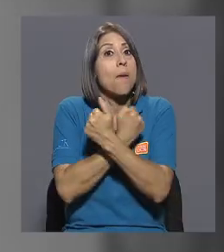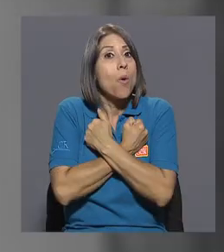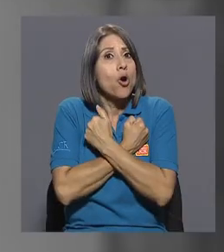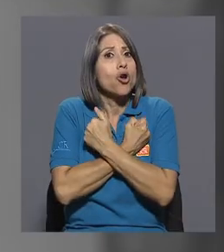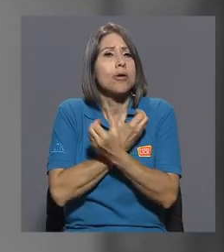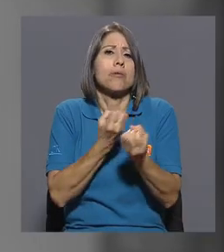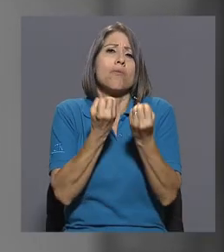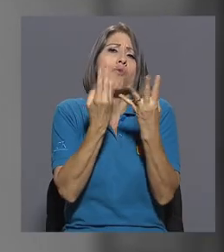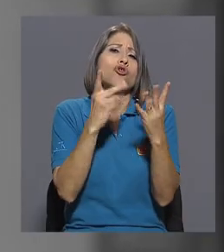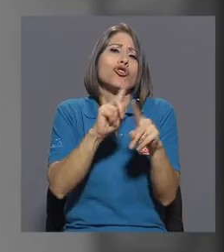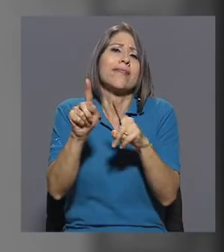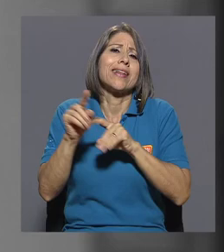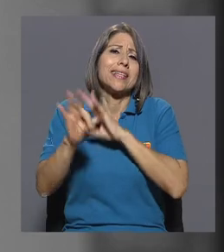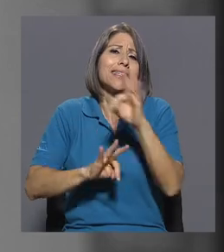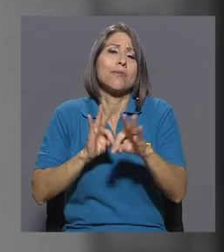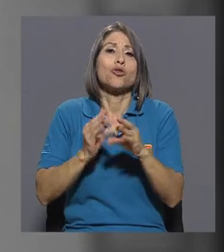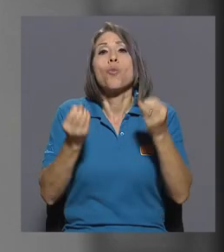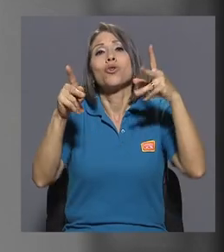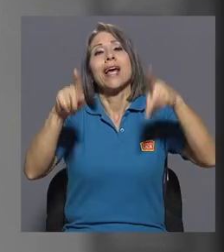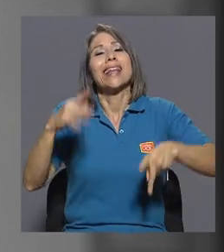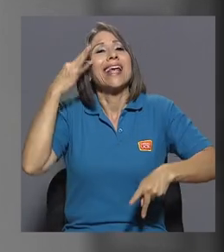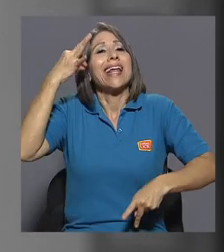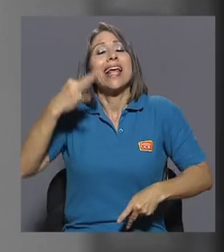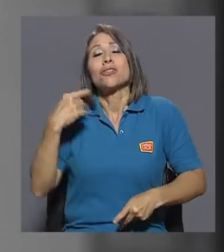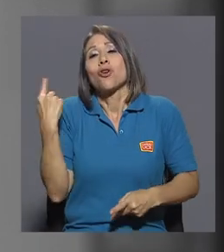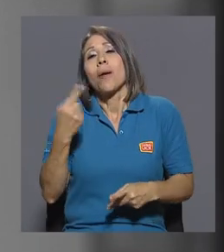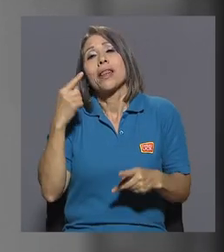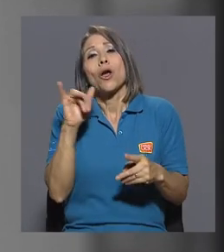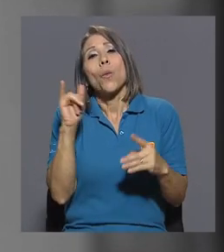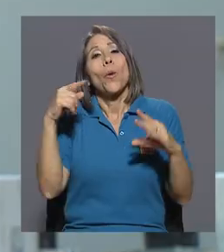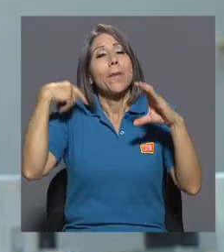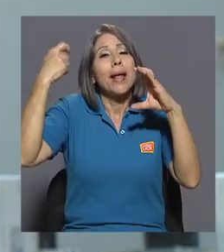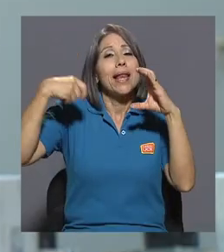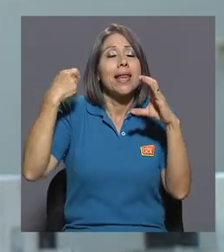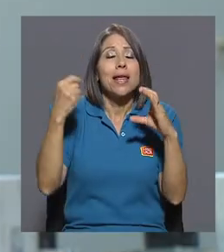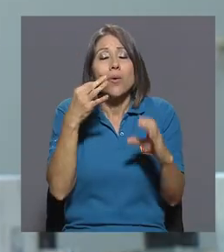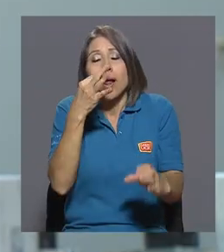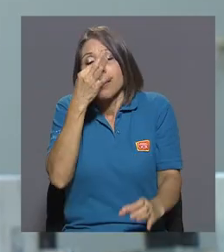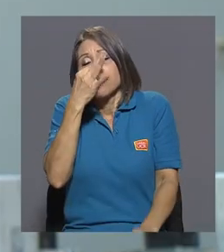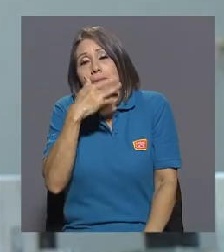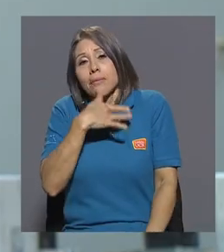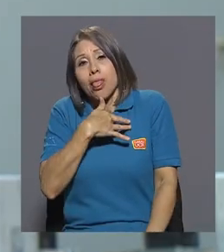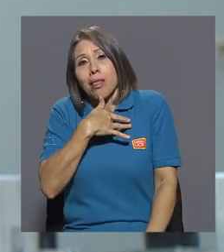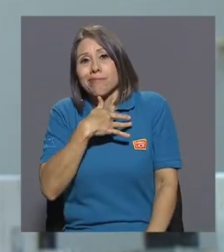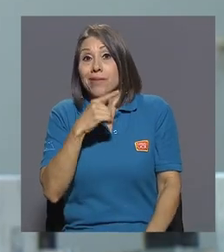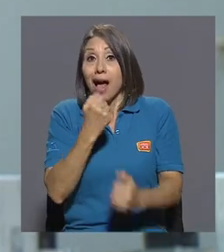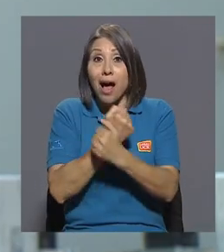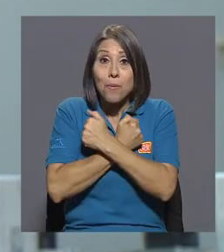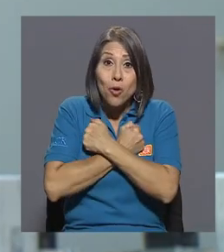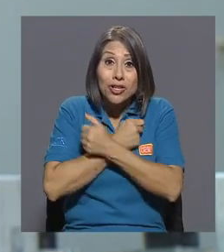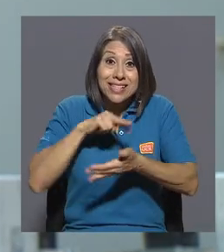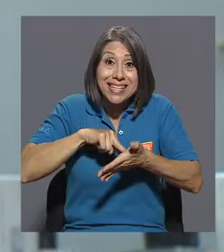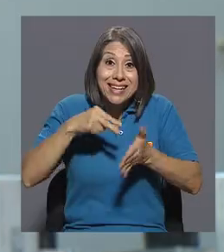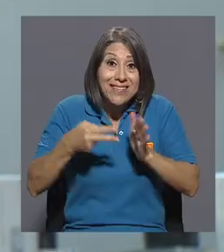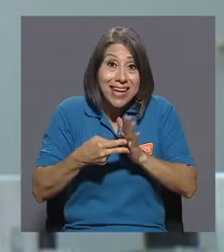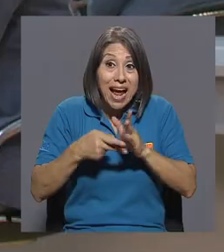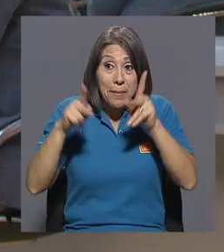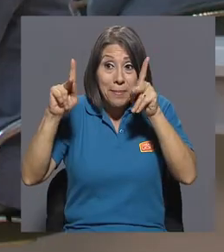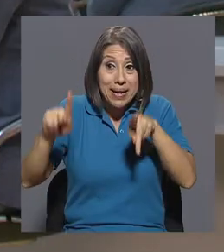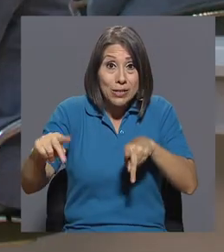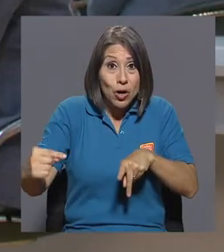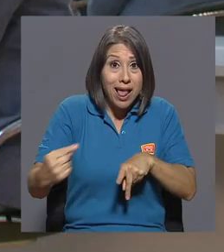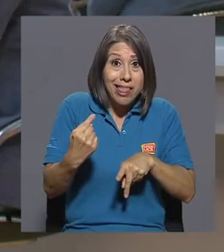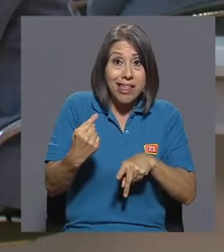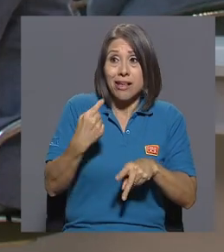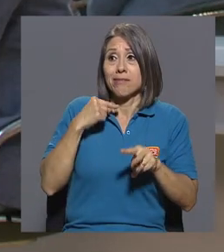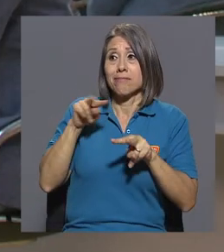solo cree en el amor romántico de las películas, pero amor es perdonar a alguien que lo haya lastimado.